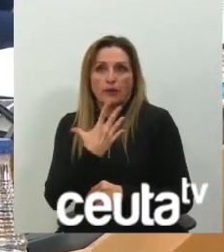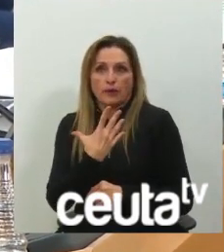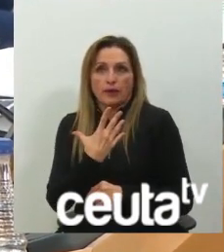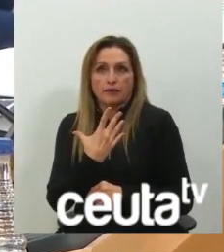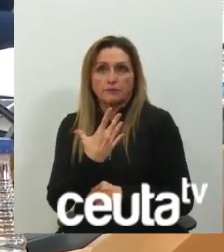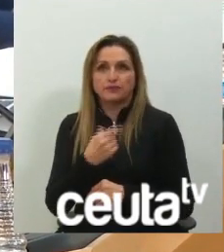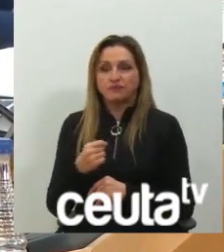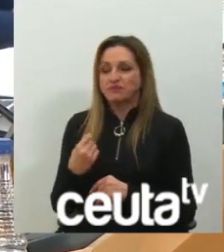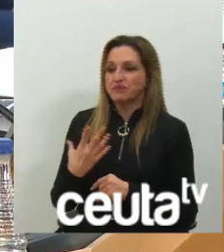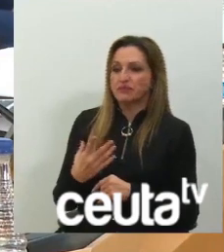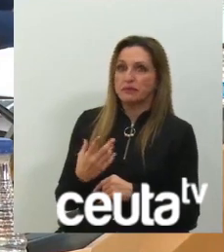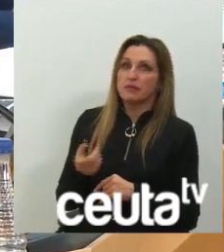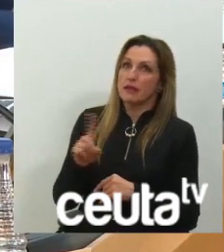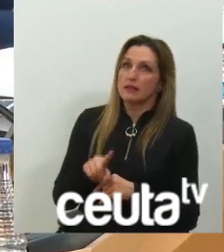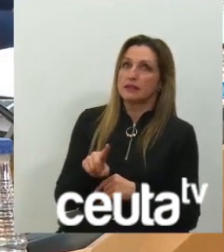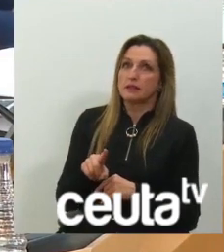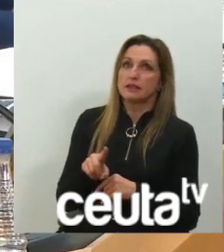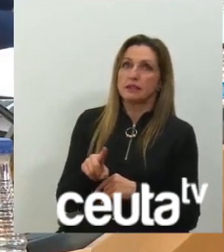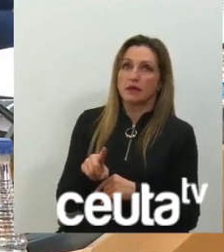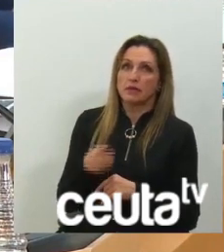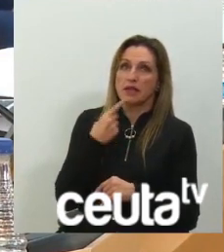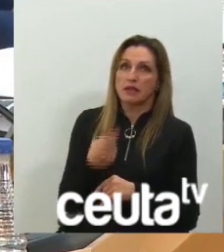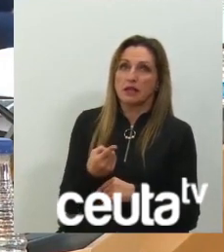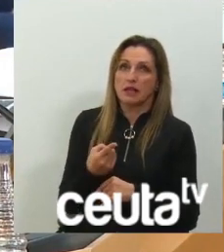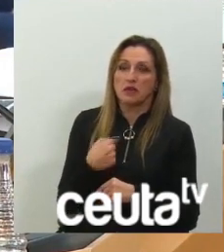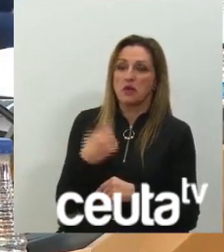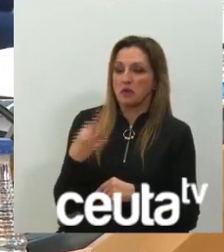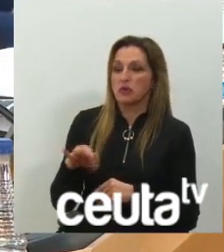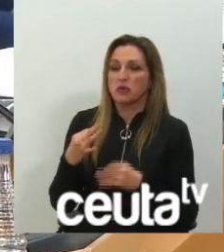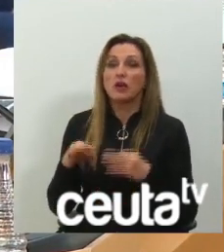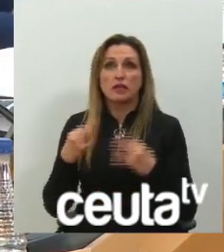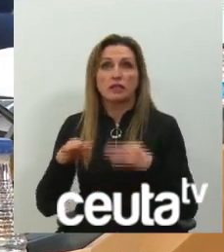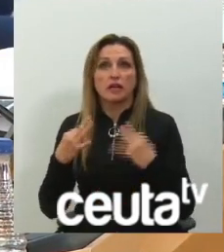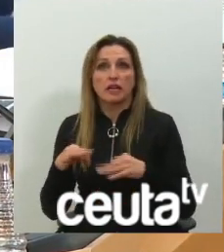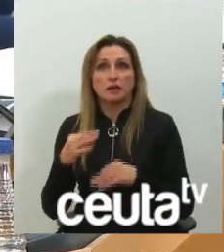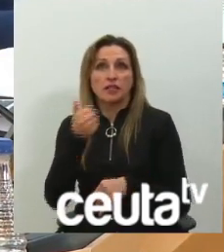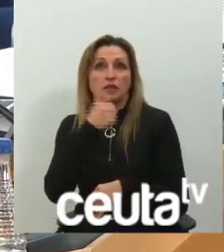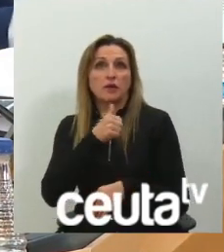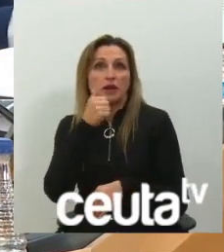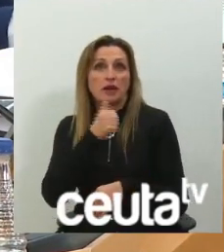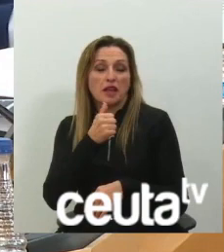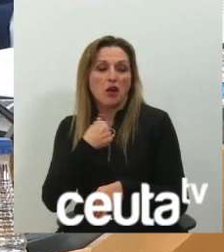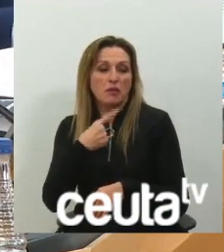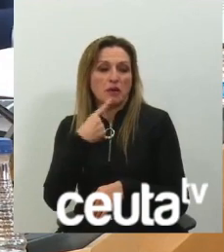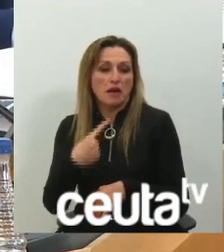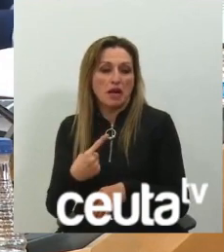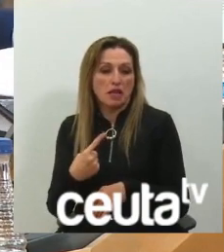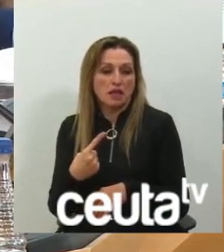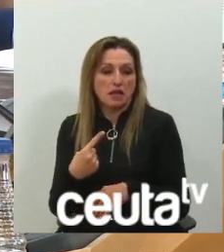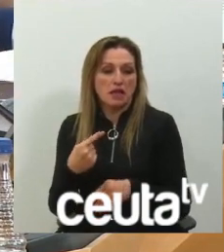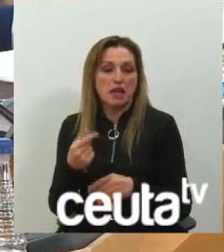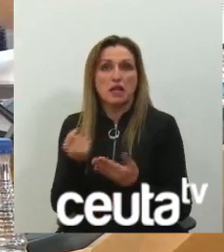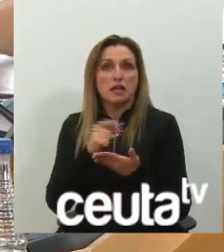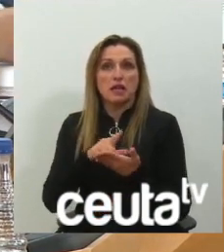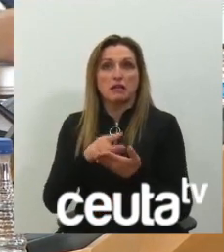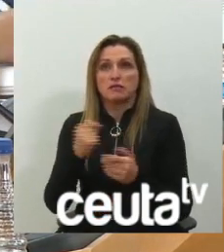y encima yo sinceramente pensaba que me pareció siempre dejo el nombre hasta autos mediante la mitad no dice que sí que se ha